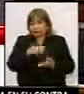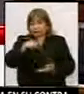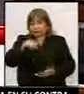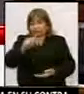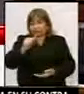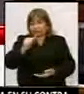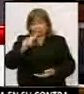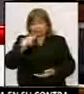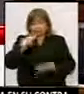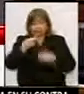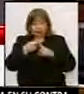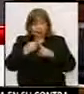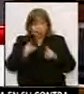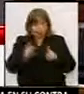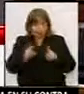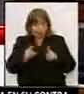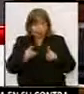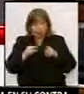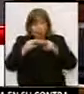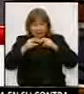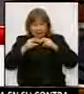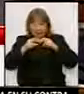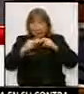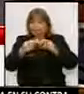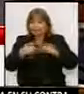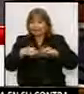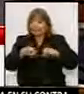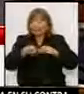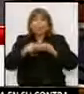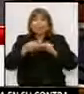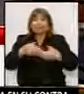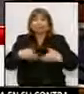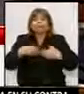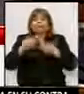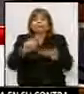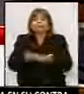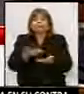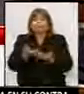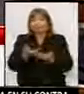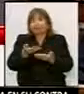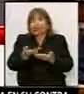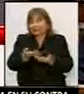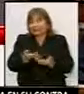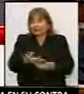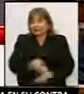la diferencia que tienen las comisiones investigadoras parlamentarias es que pueden proponer...